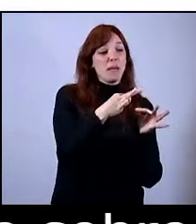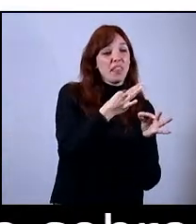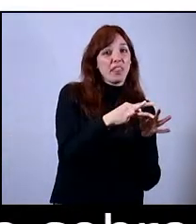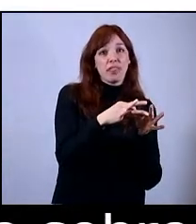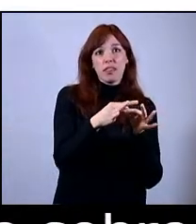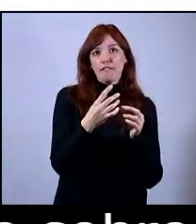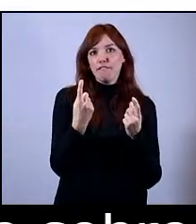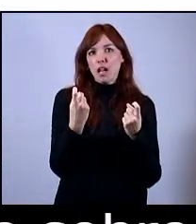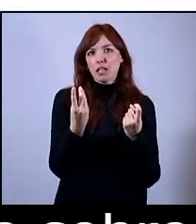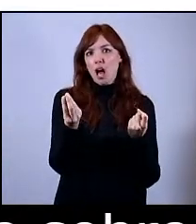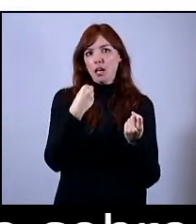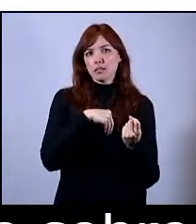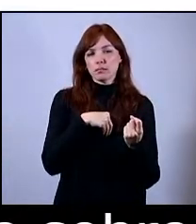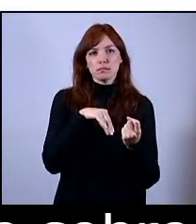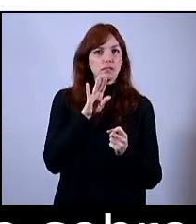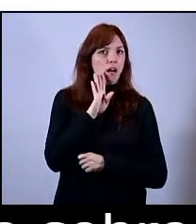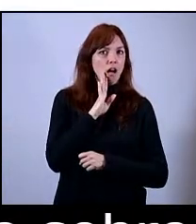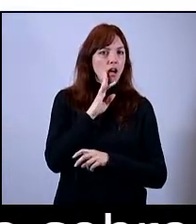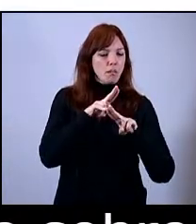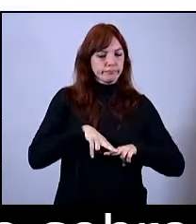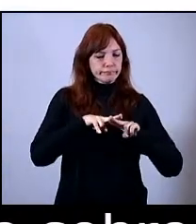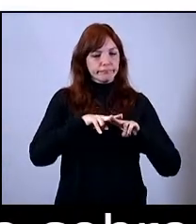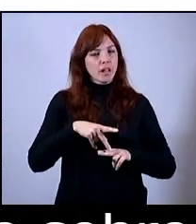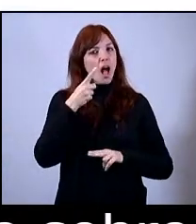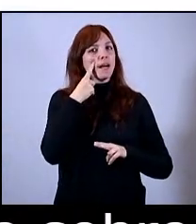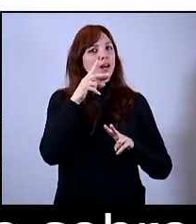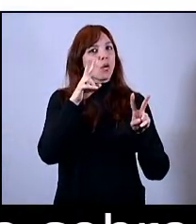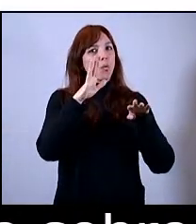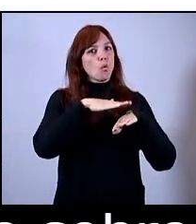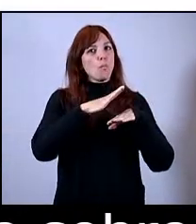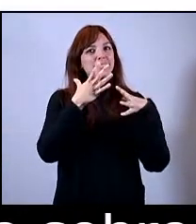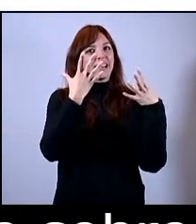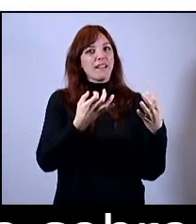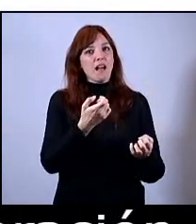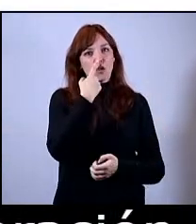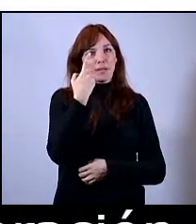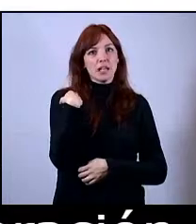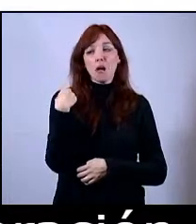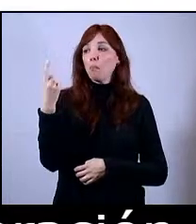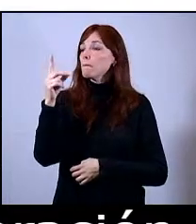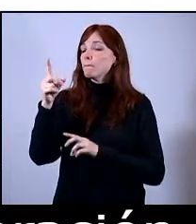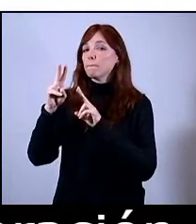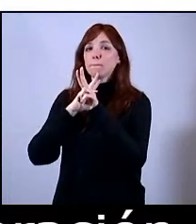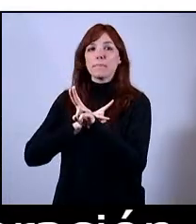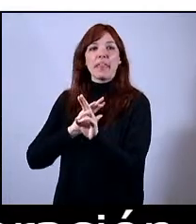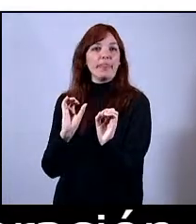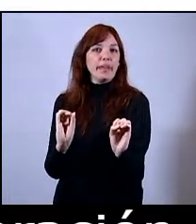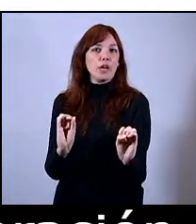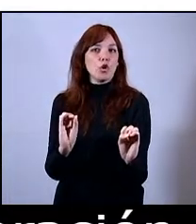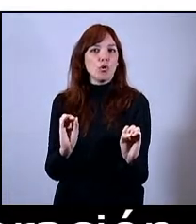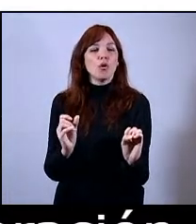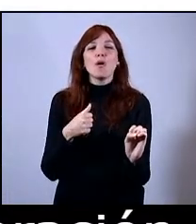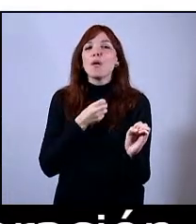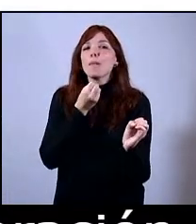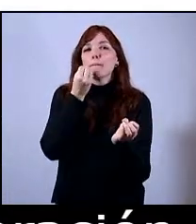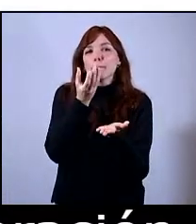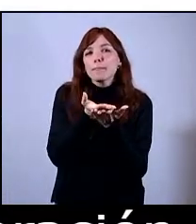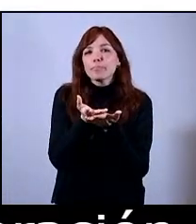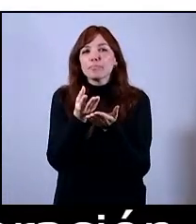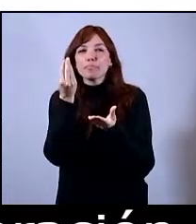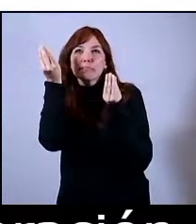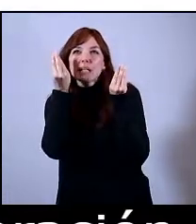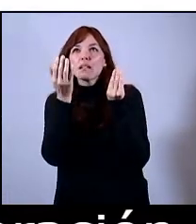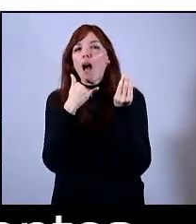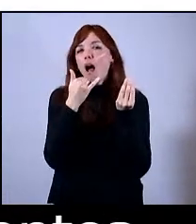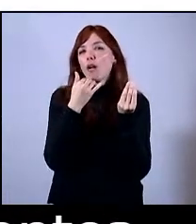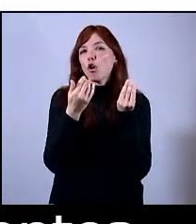pendiente en la valoración de la sequía del año pasado. No nos ha dicho nada ni plantea absolutamente